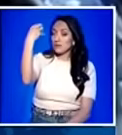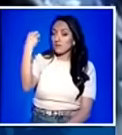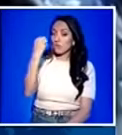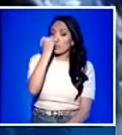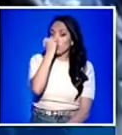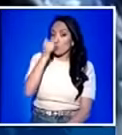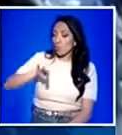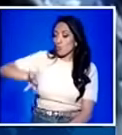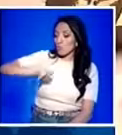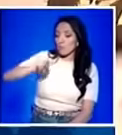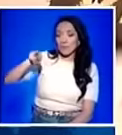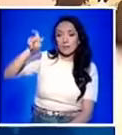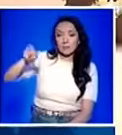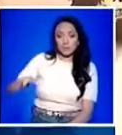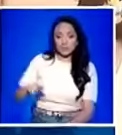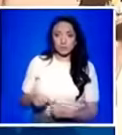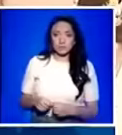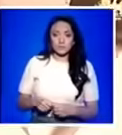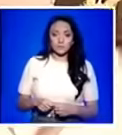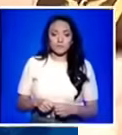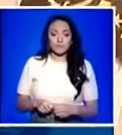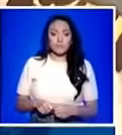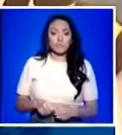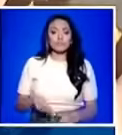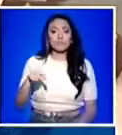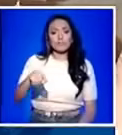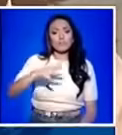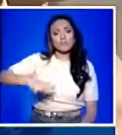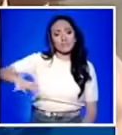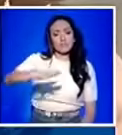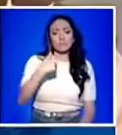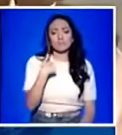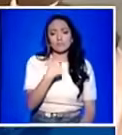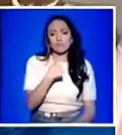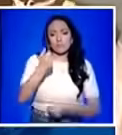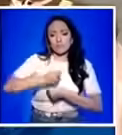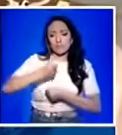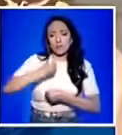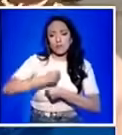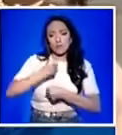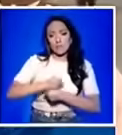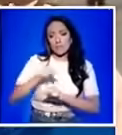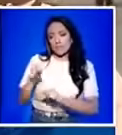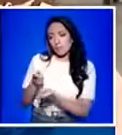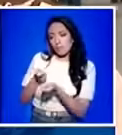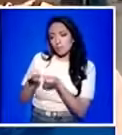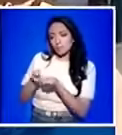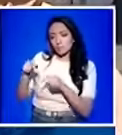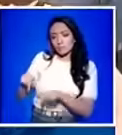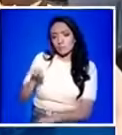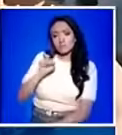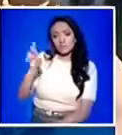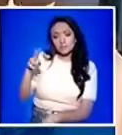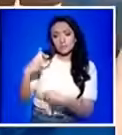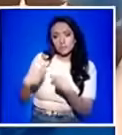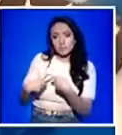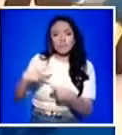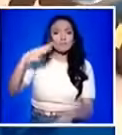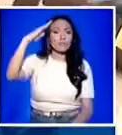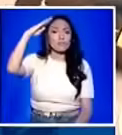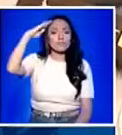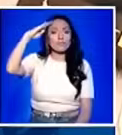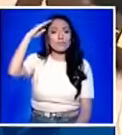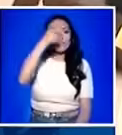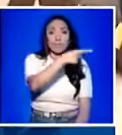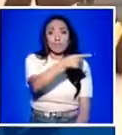los conductores. De acuerdo a esto, estamos realizando los diferentes operativos. También nos encontramos con personal policial que